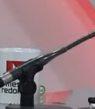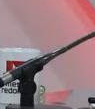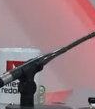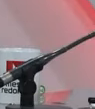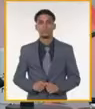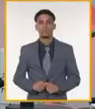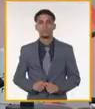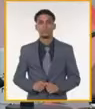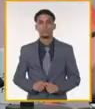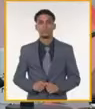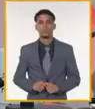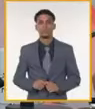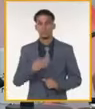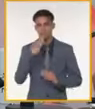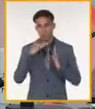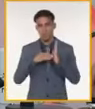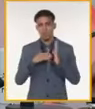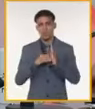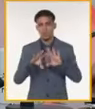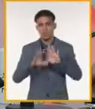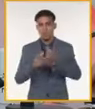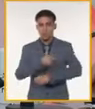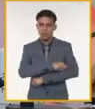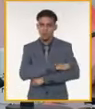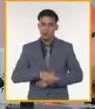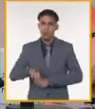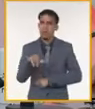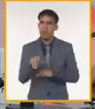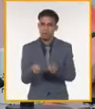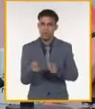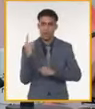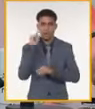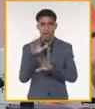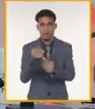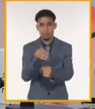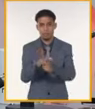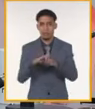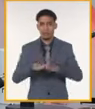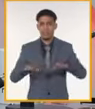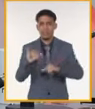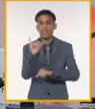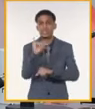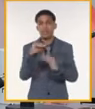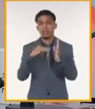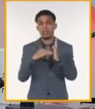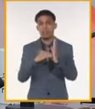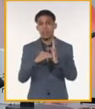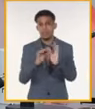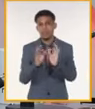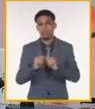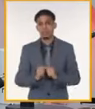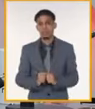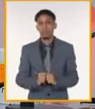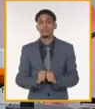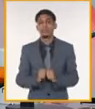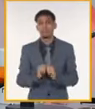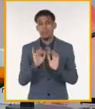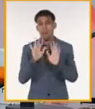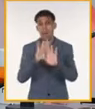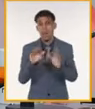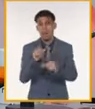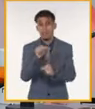Muy buenas tardes estimados televidentes y radio oyentes iniciamos Ya son las 6 de la tarde posiblemente una parte importante